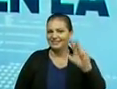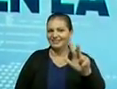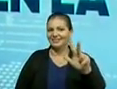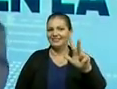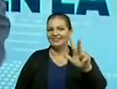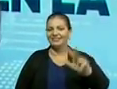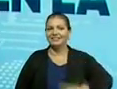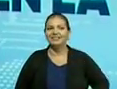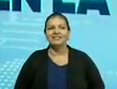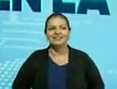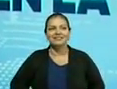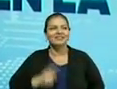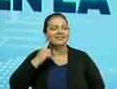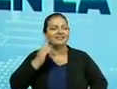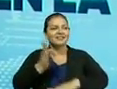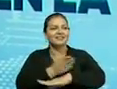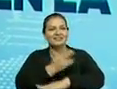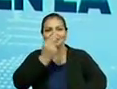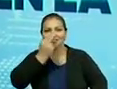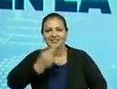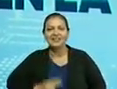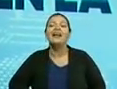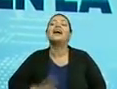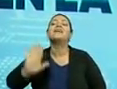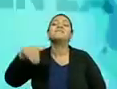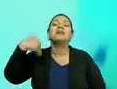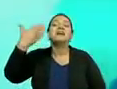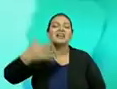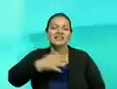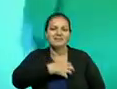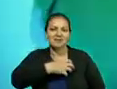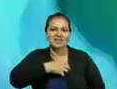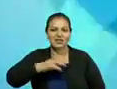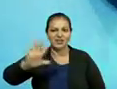pavo. Así te quiero oír cuando sean de a 5, ya sabes.